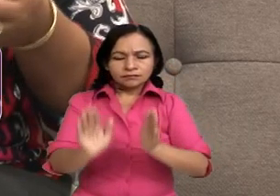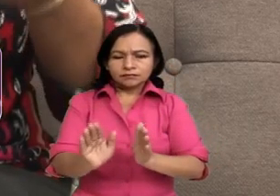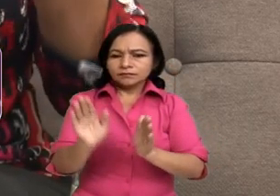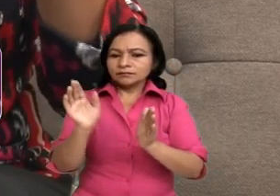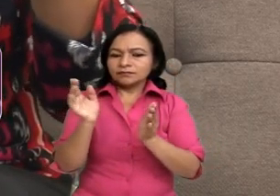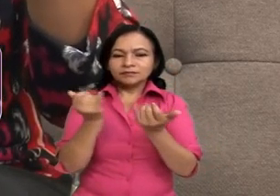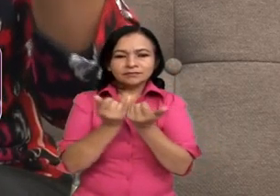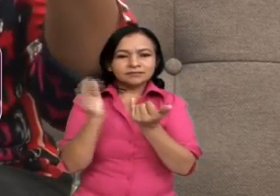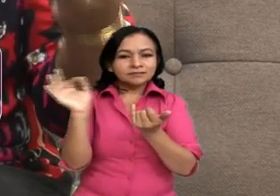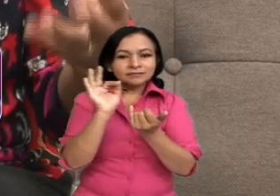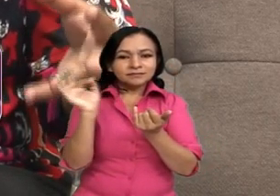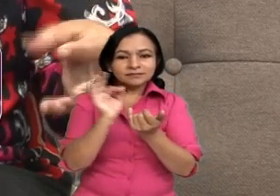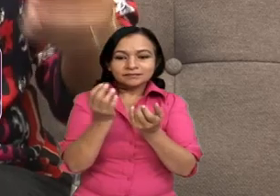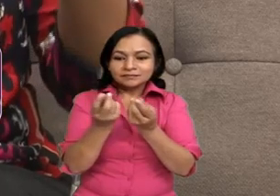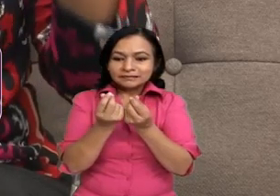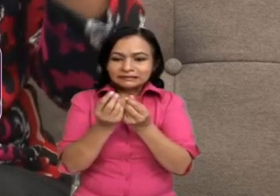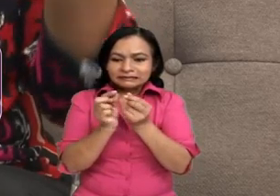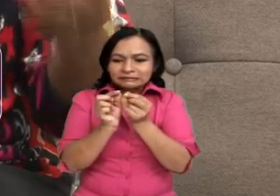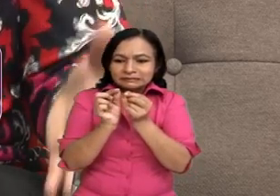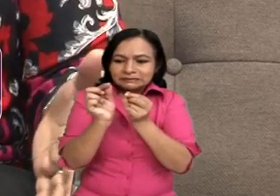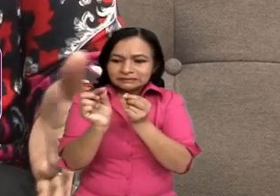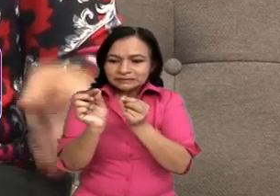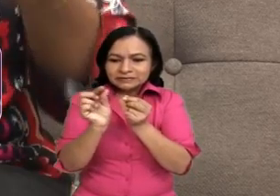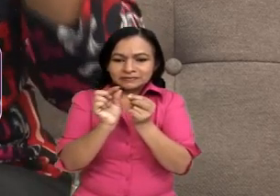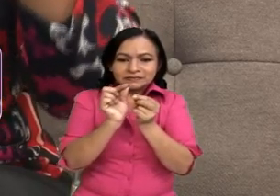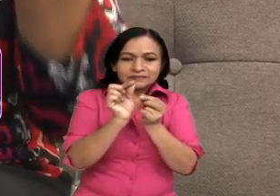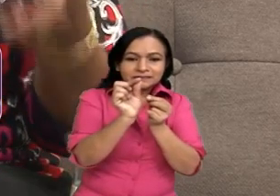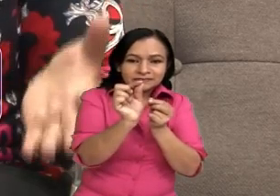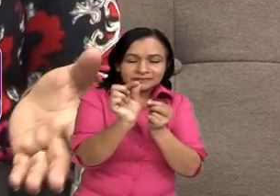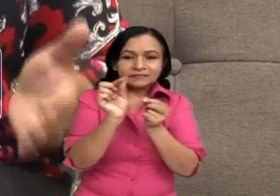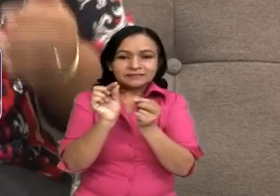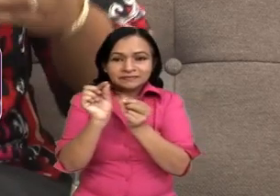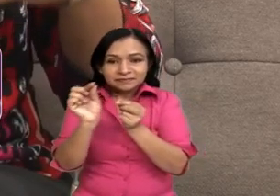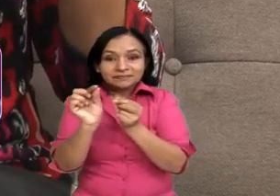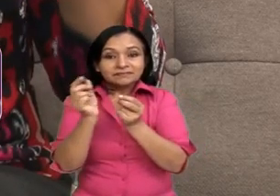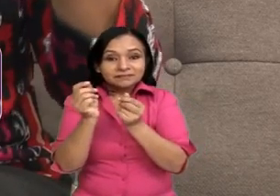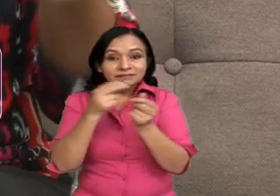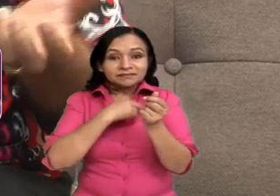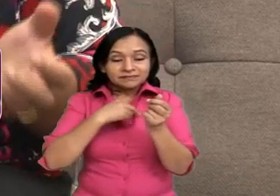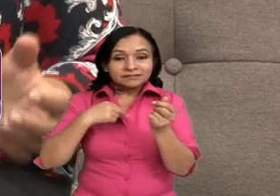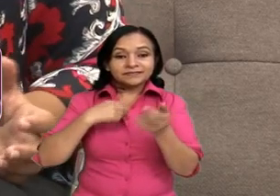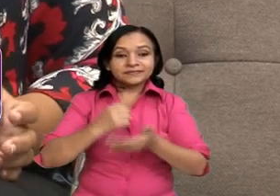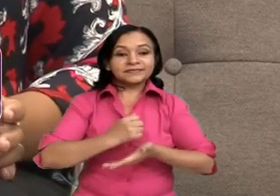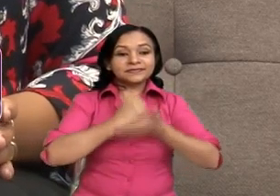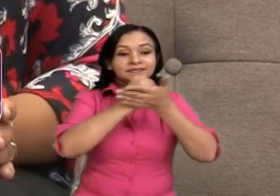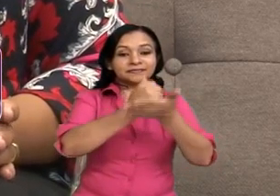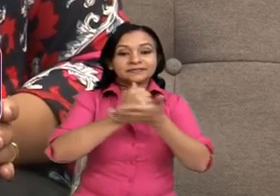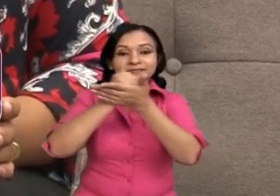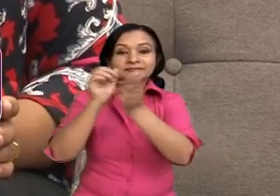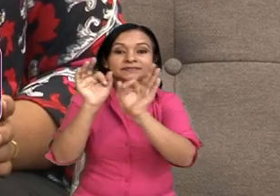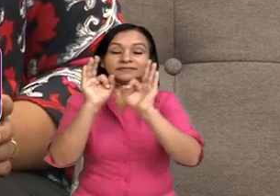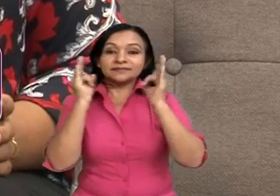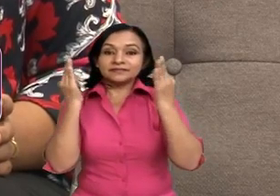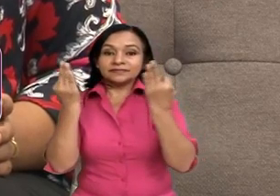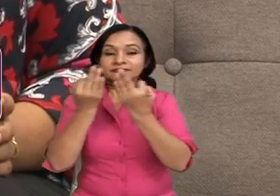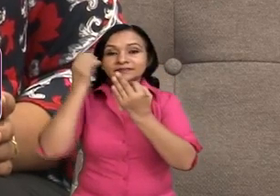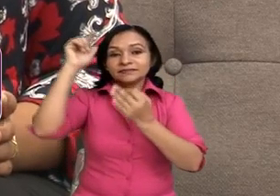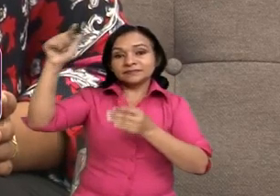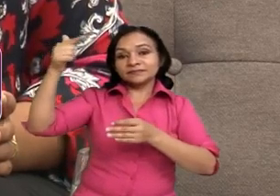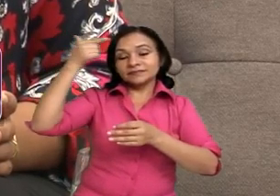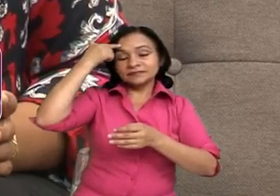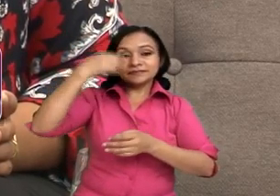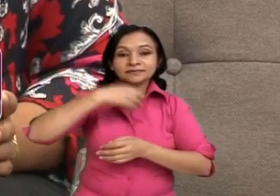estirar ese pequeño capital, ese pequeño fondo, ese pequeño bien, y lo hacen en beneficio de la familia. Entonces, nuestro gobierno ha